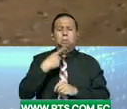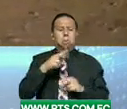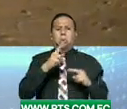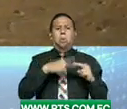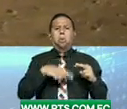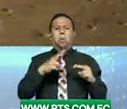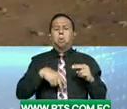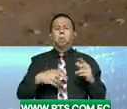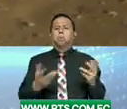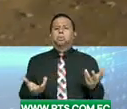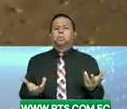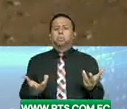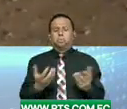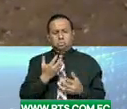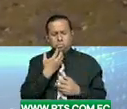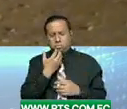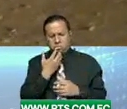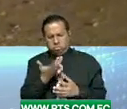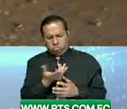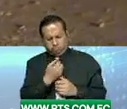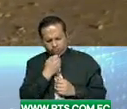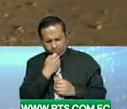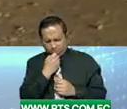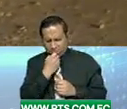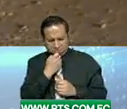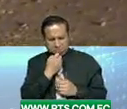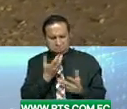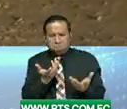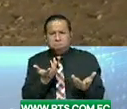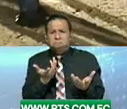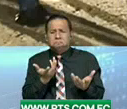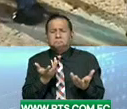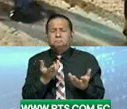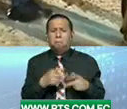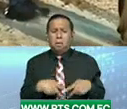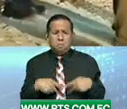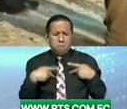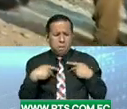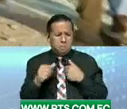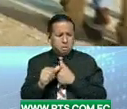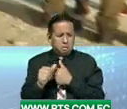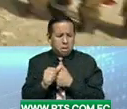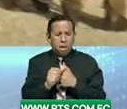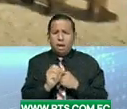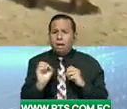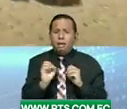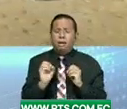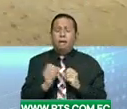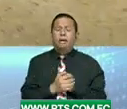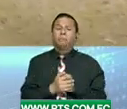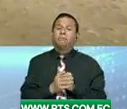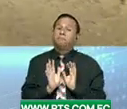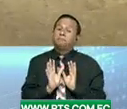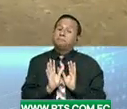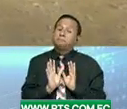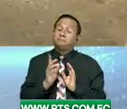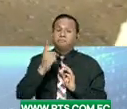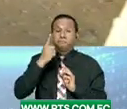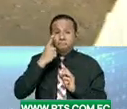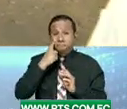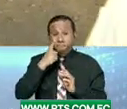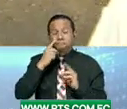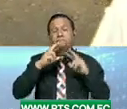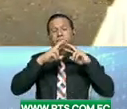mencionan de que no conocen al ciudadano que habita por este sector. Eso es lo que preliminarmente se sabe, pero están tratando de